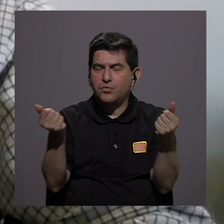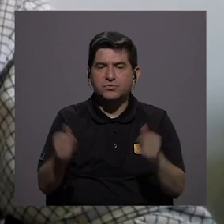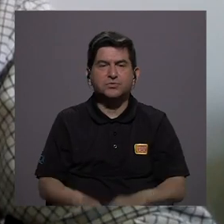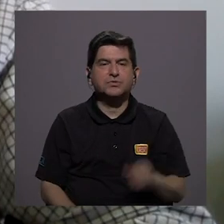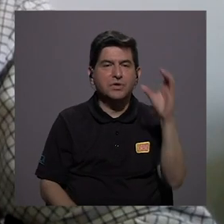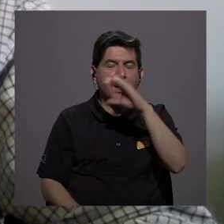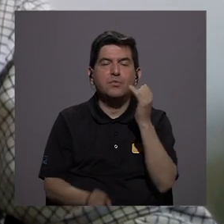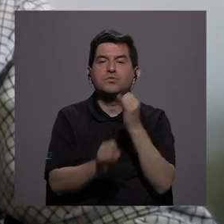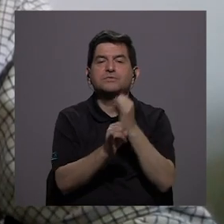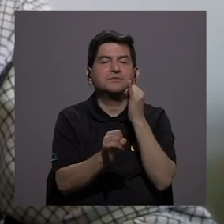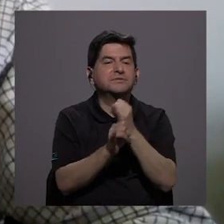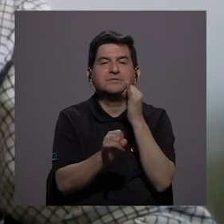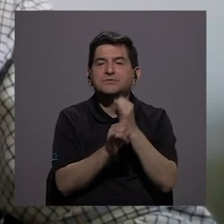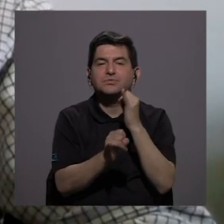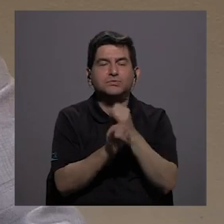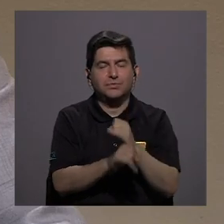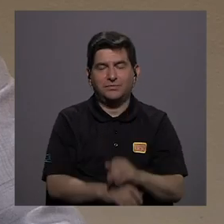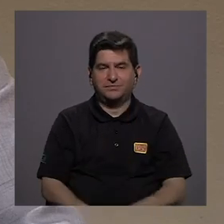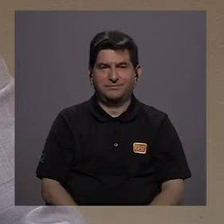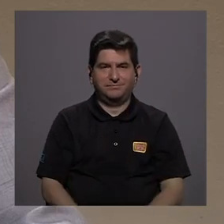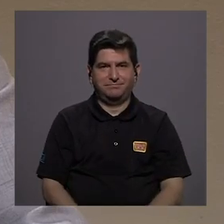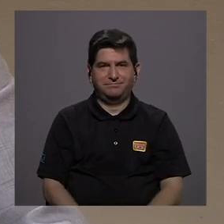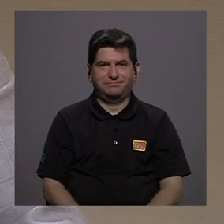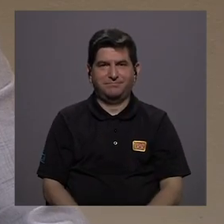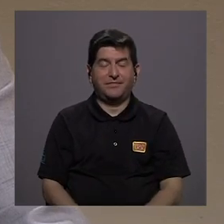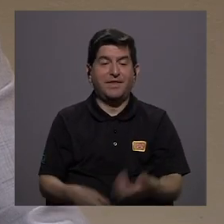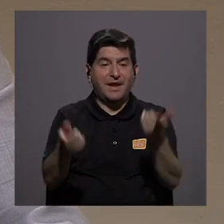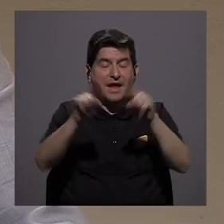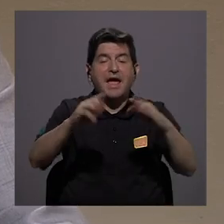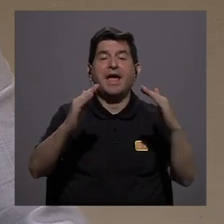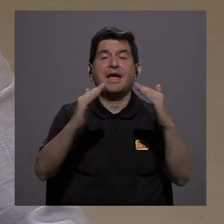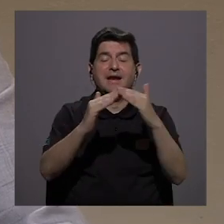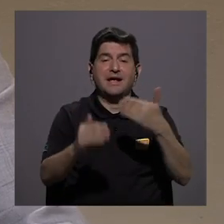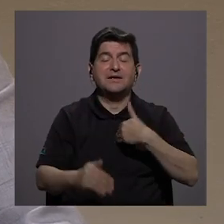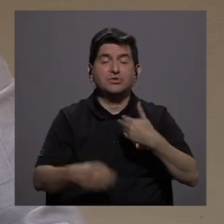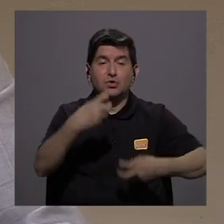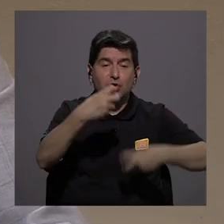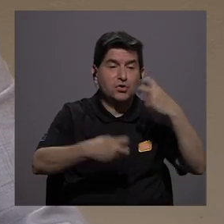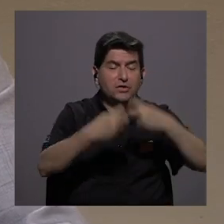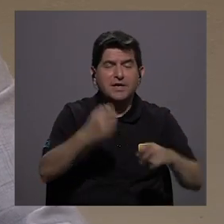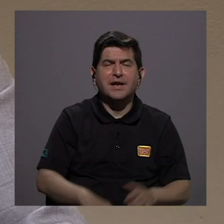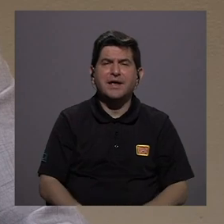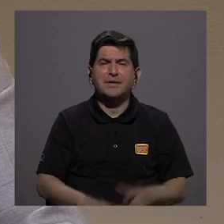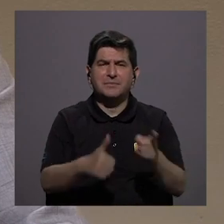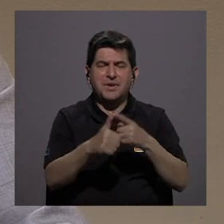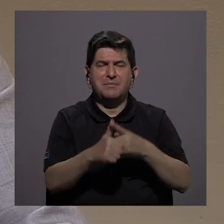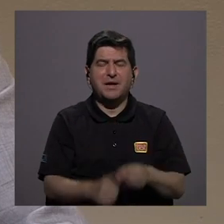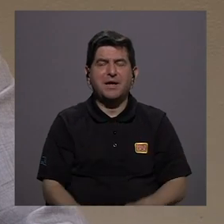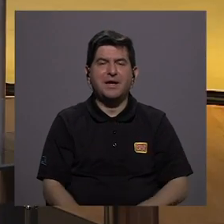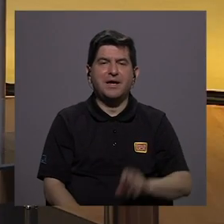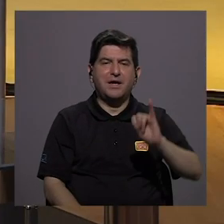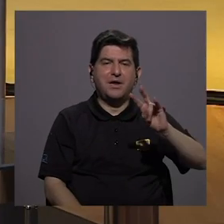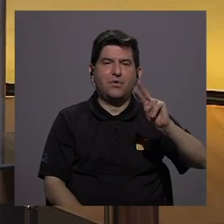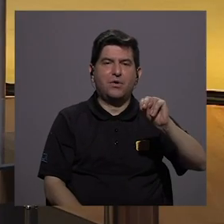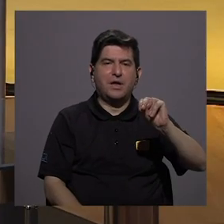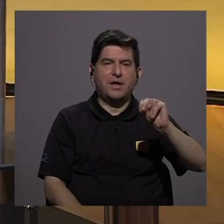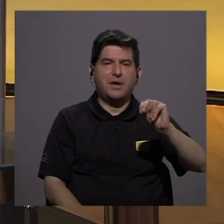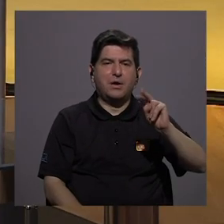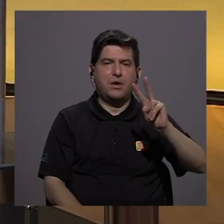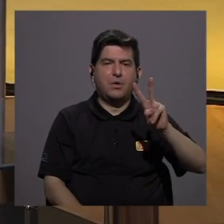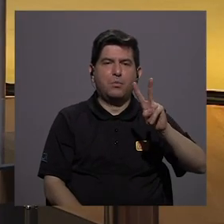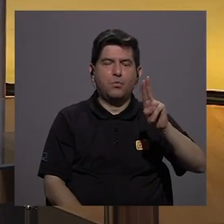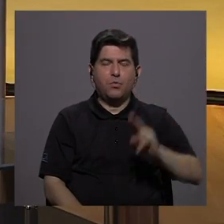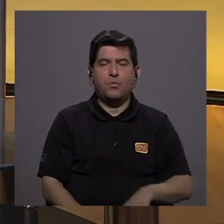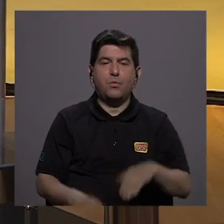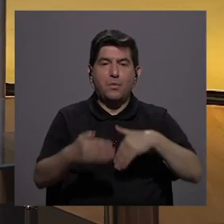solución, le buscan una institución. Y entonces, en el caso de la vivienda, teníamos un problema y teníamos inicialmente el IMBU, ¿no? Pero entonces creamos